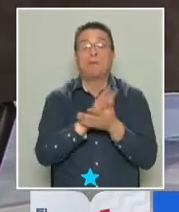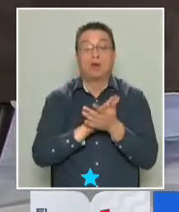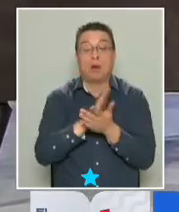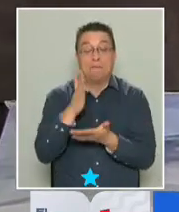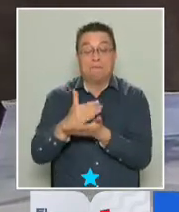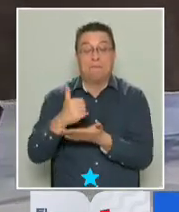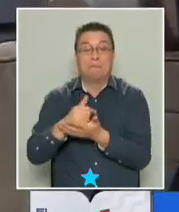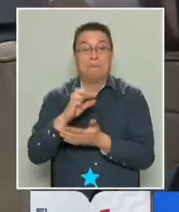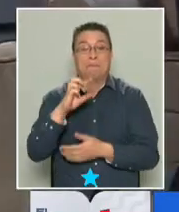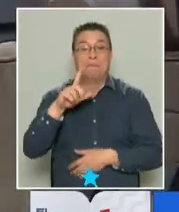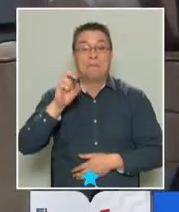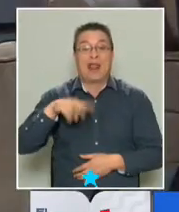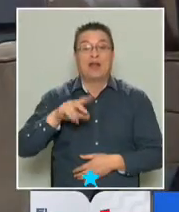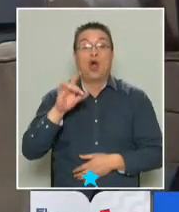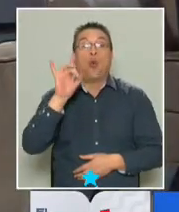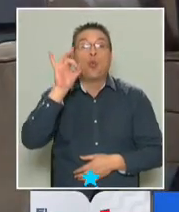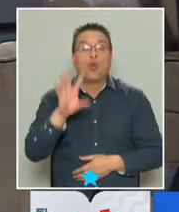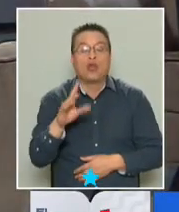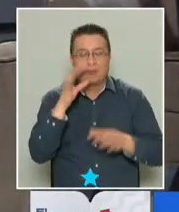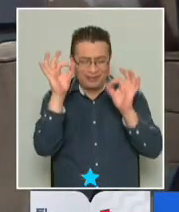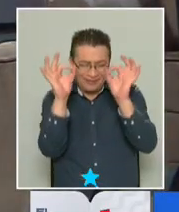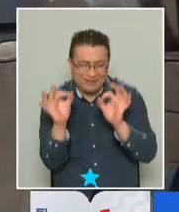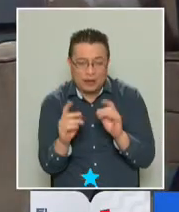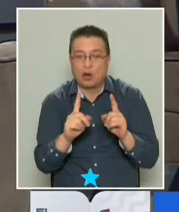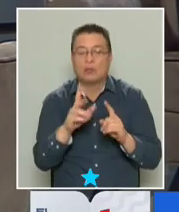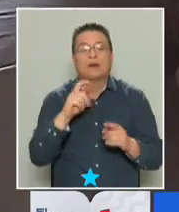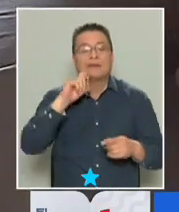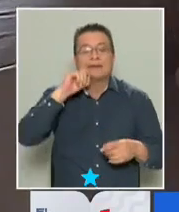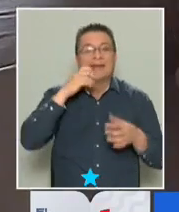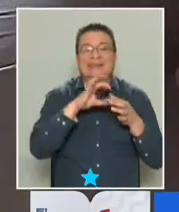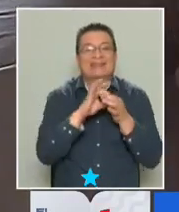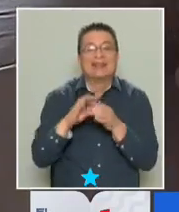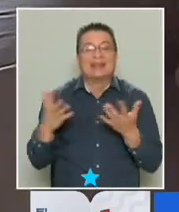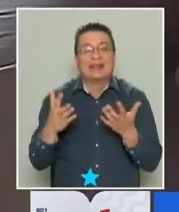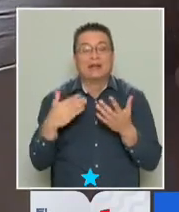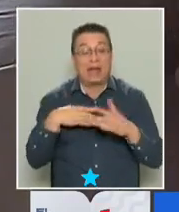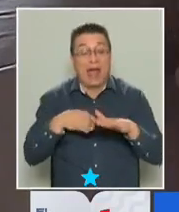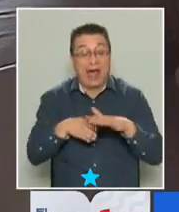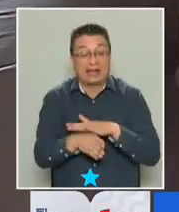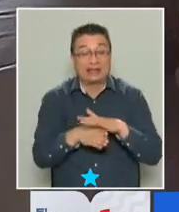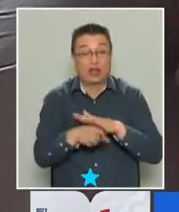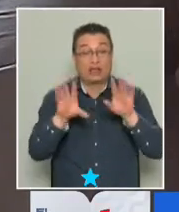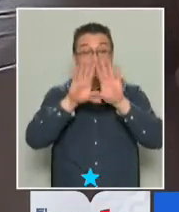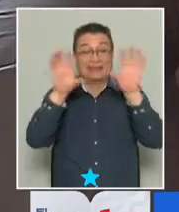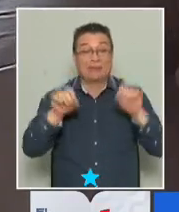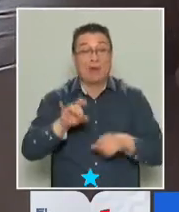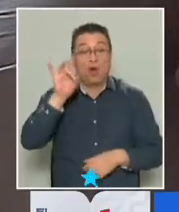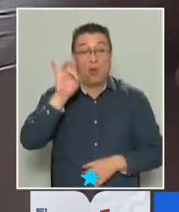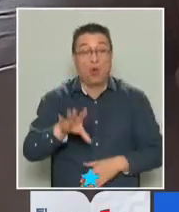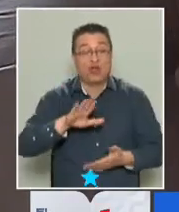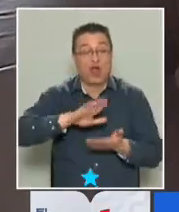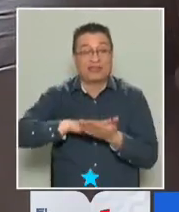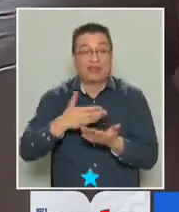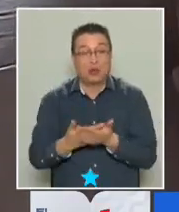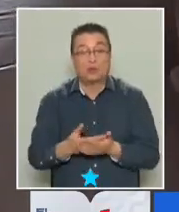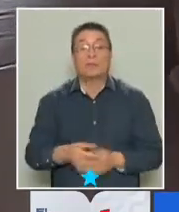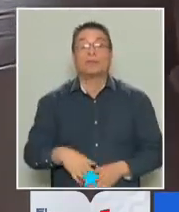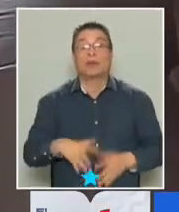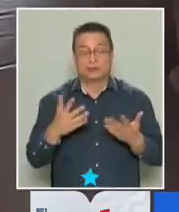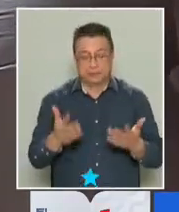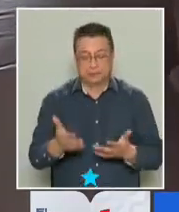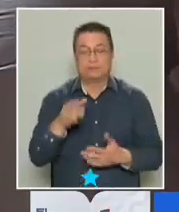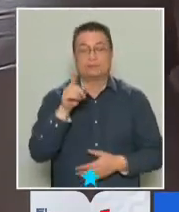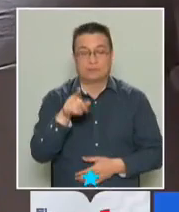plan único de salud no quiero entrar al detalle de eso pero qué significa ese acceso a un sistema único de salud bueno así como josé